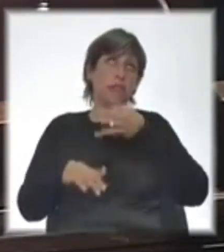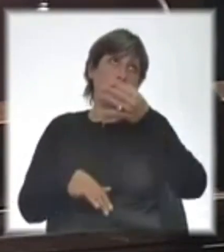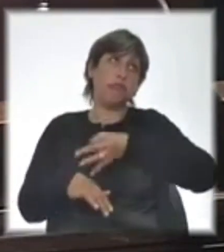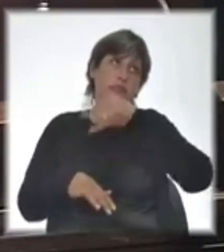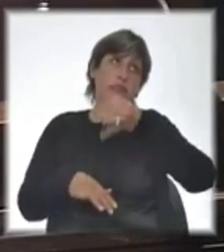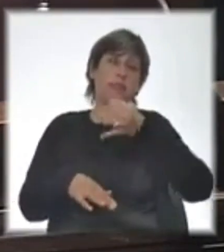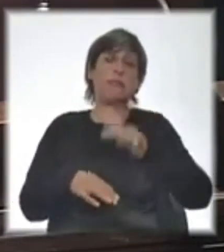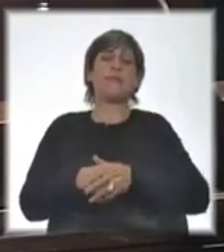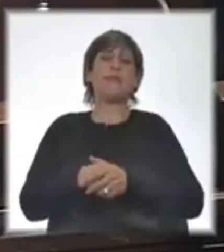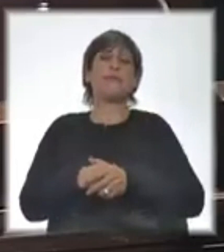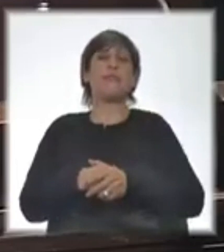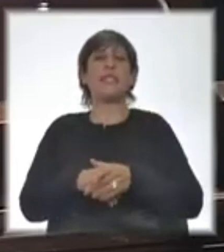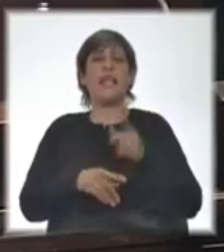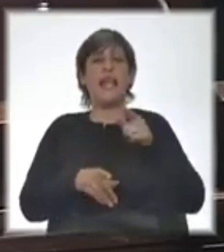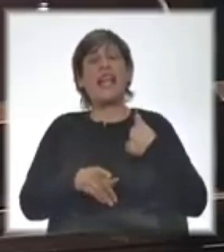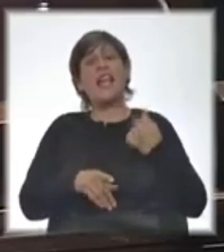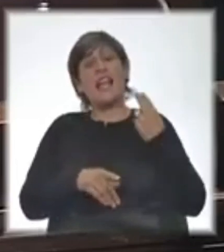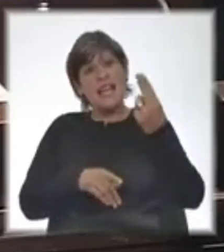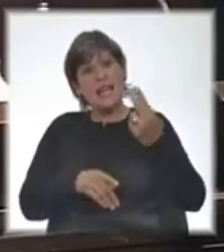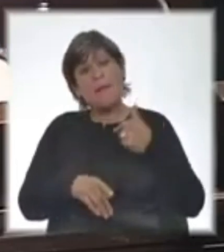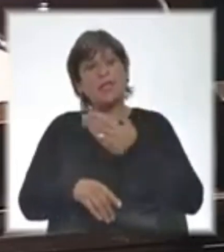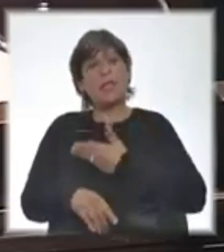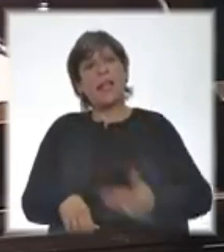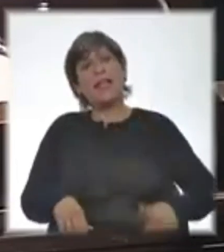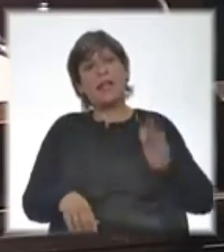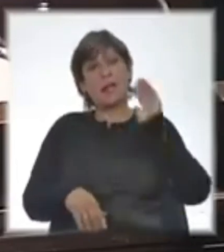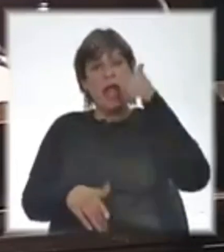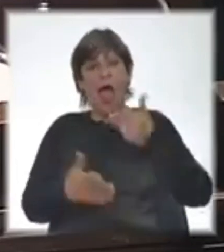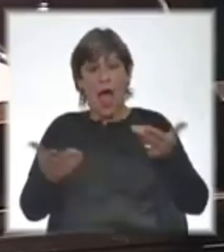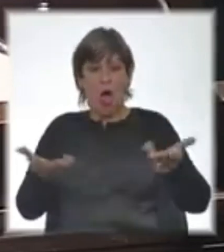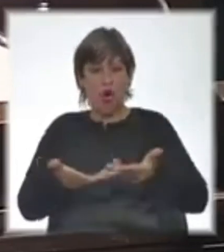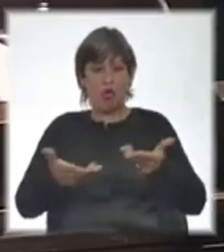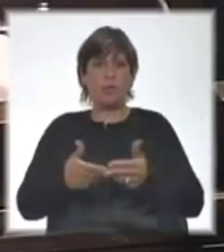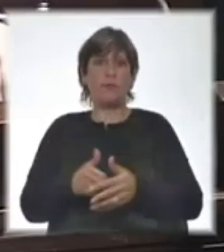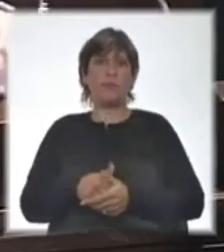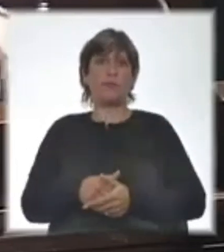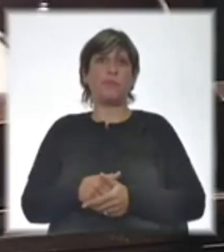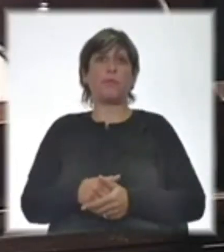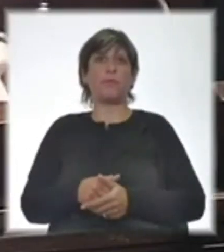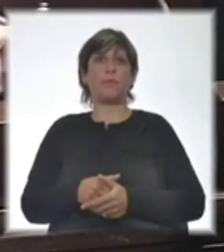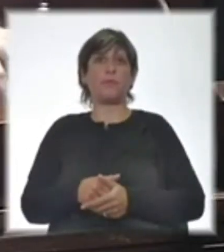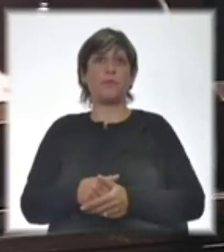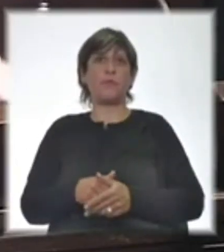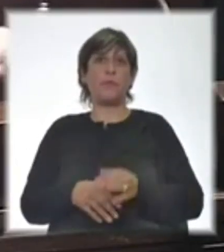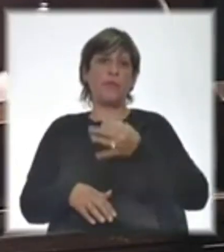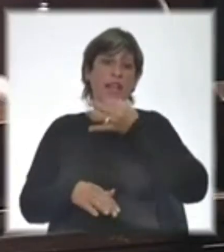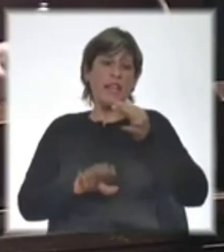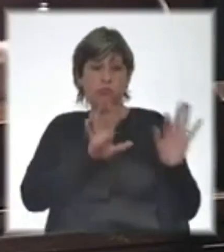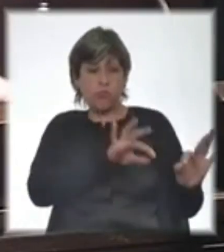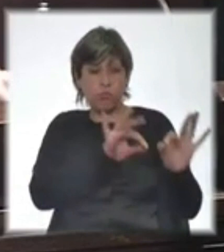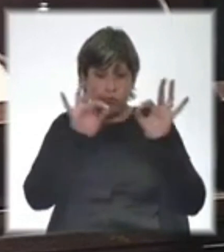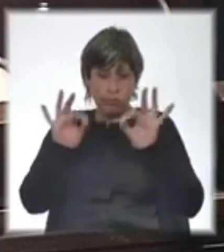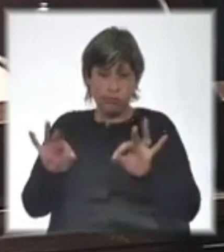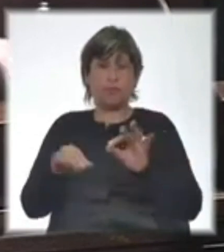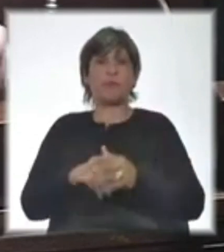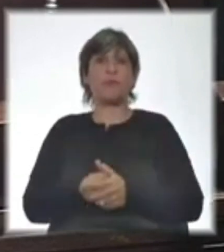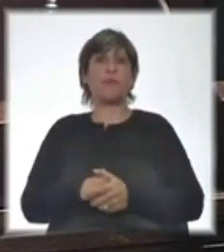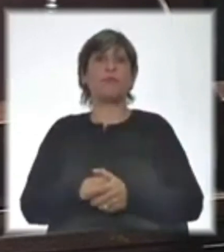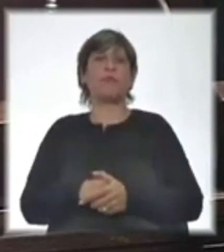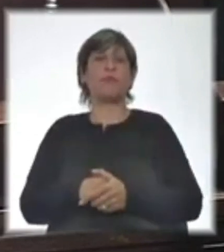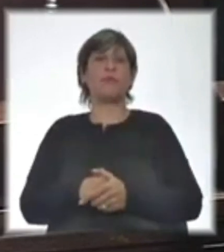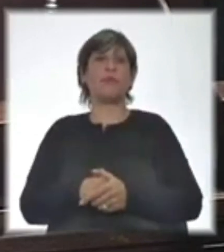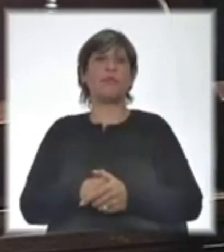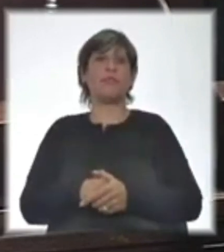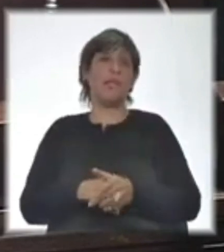le permitía al presidente de la República actual lo dice a texto expreso, ante un